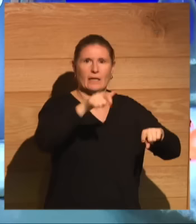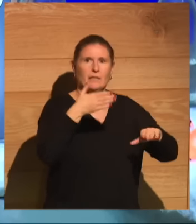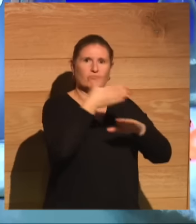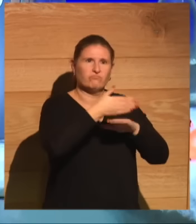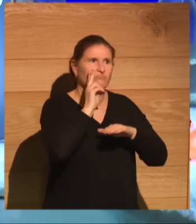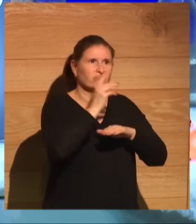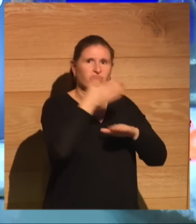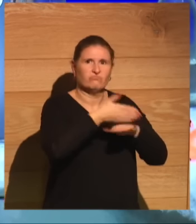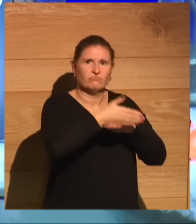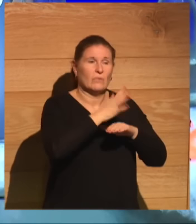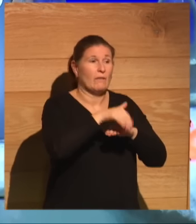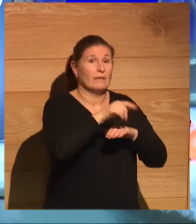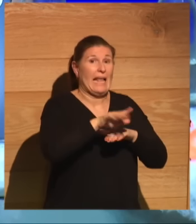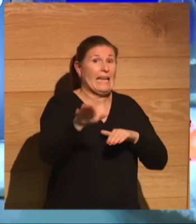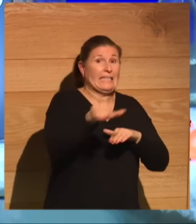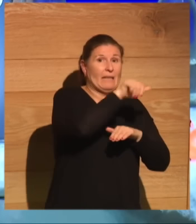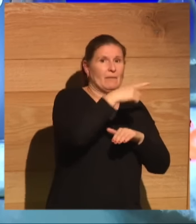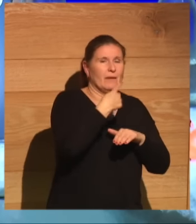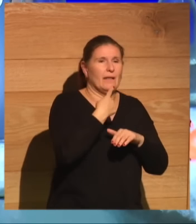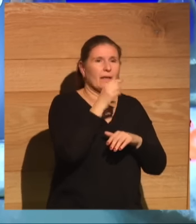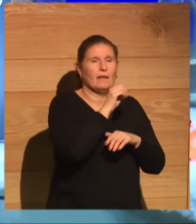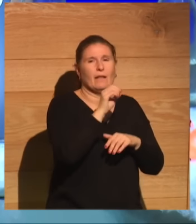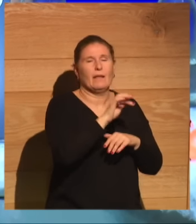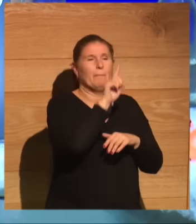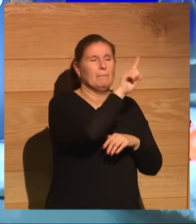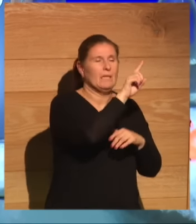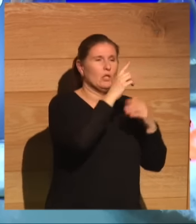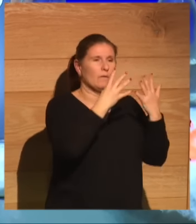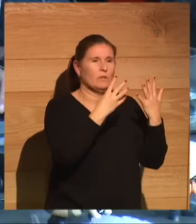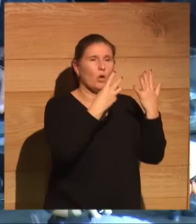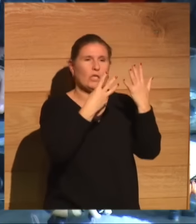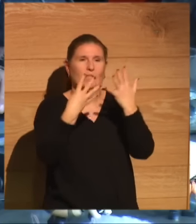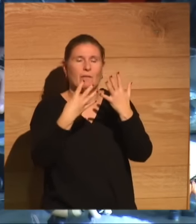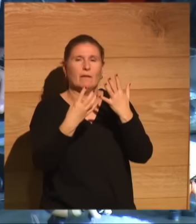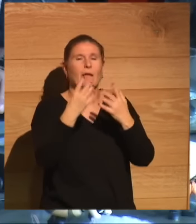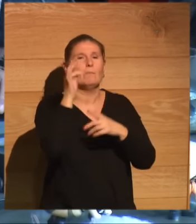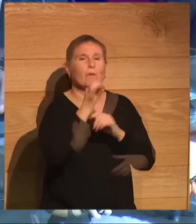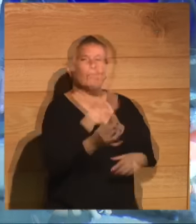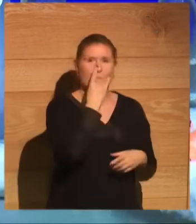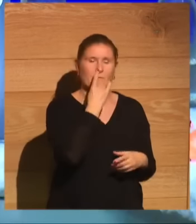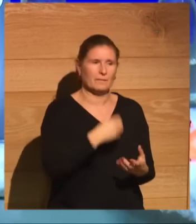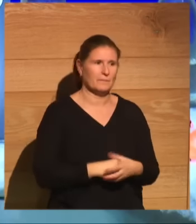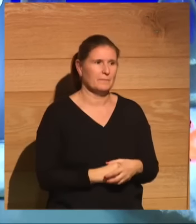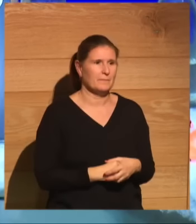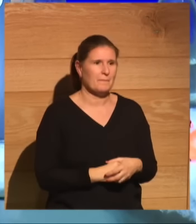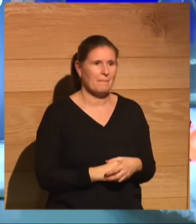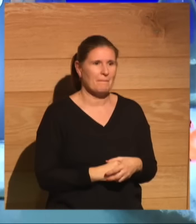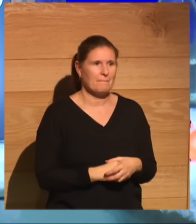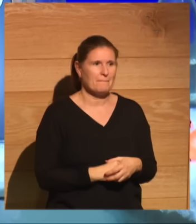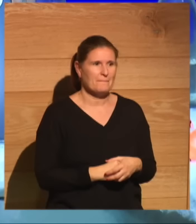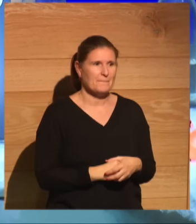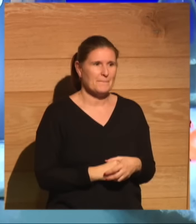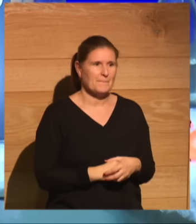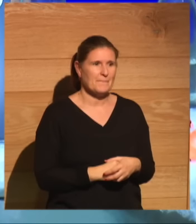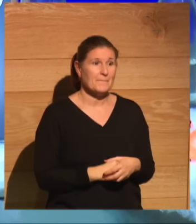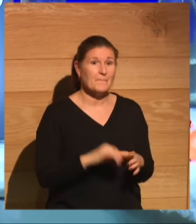de repente le llaman para que haga una película en 1989 que se llama Batman. Vámonos, vámonos,